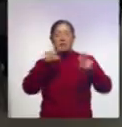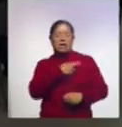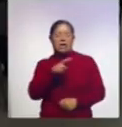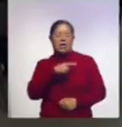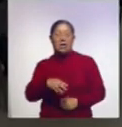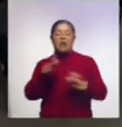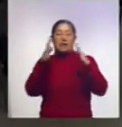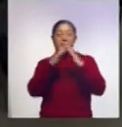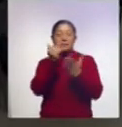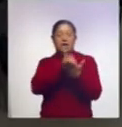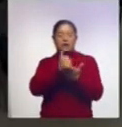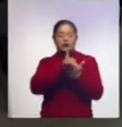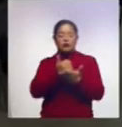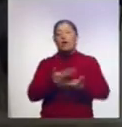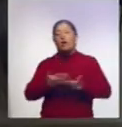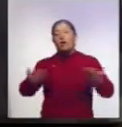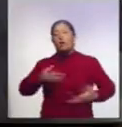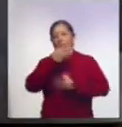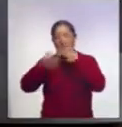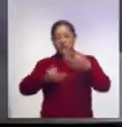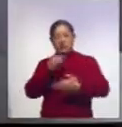Rodríguez, Ahora Noticias.